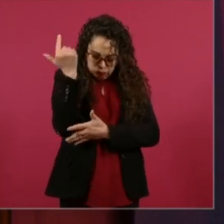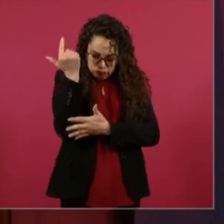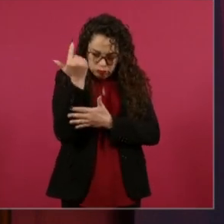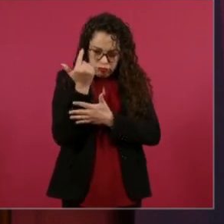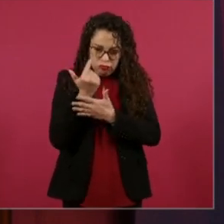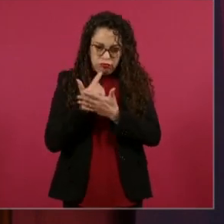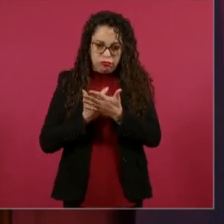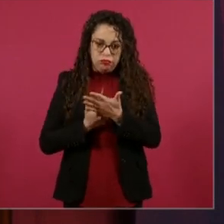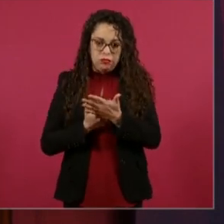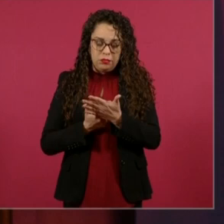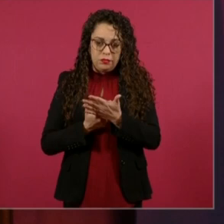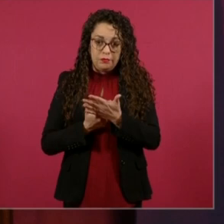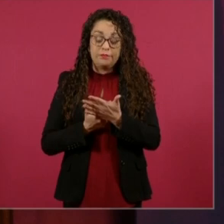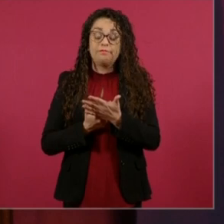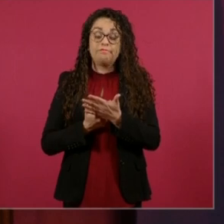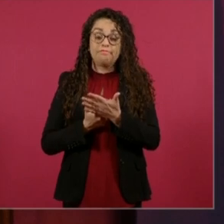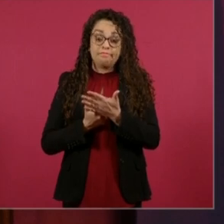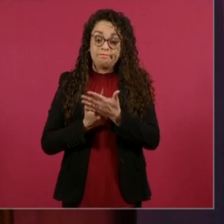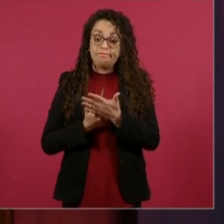1,000 millones.